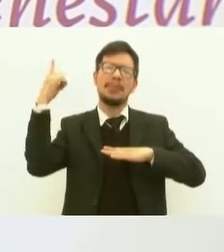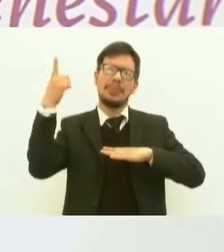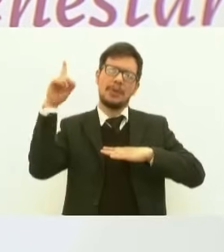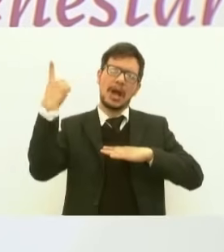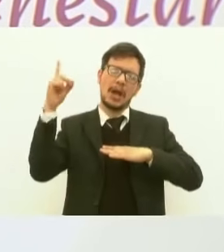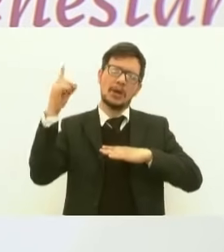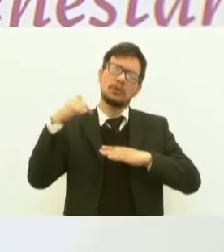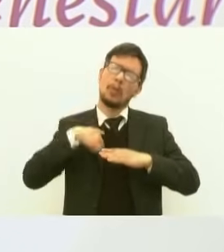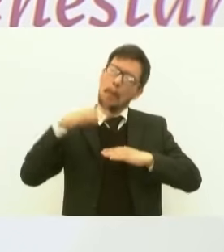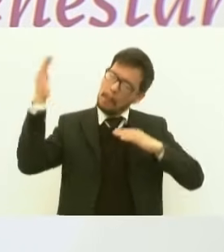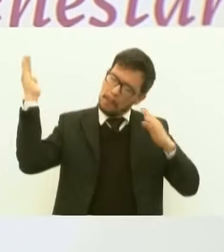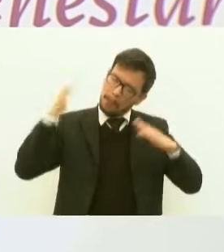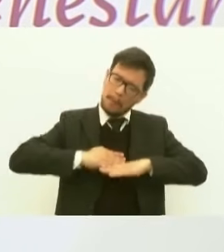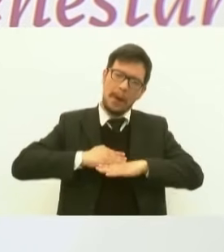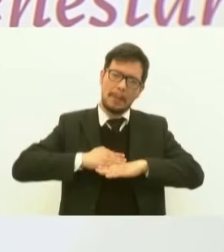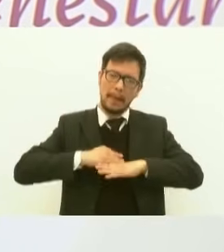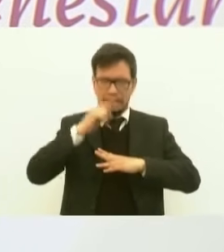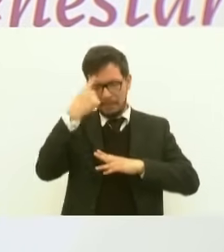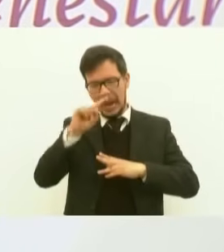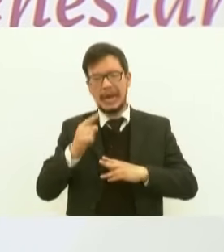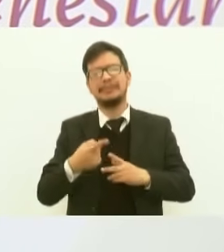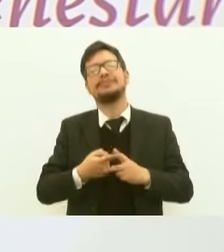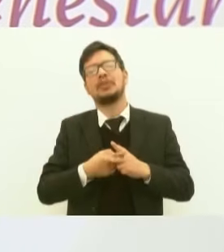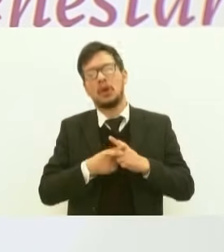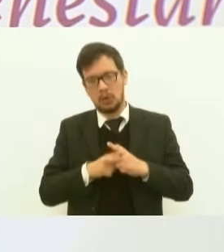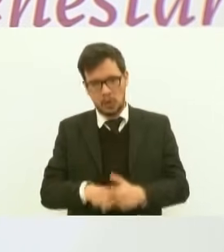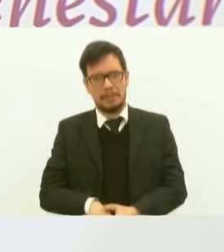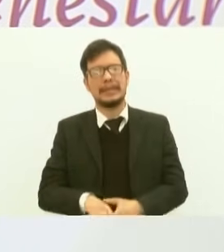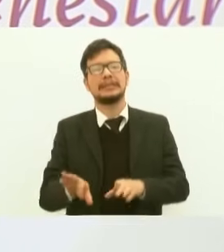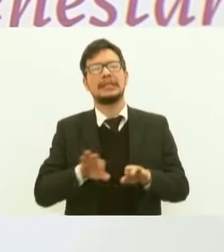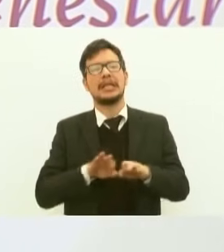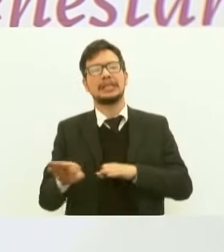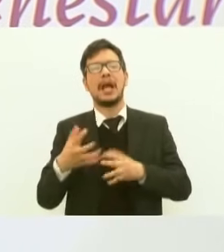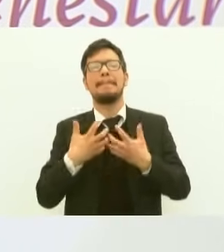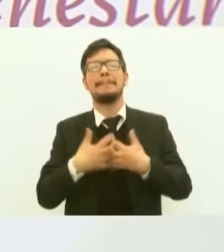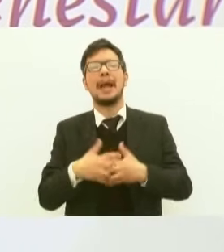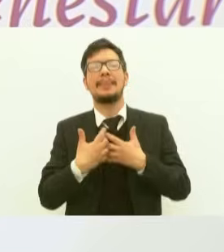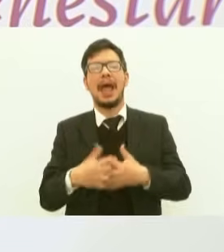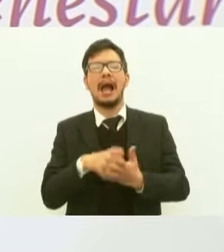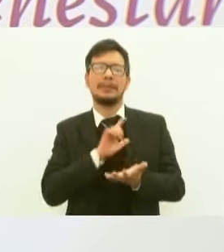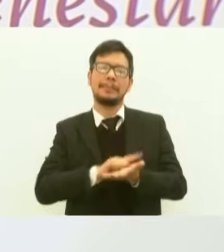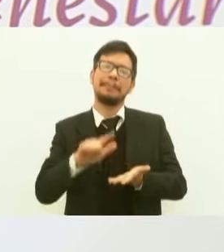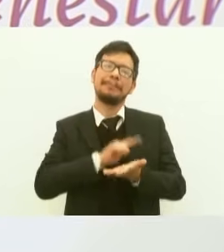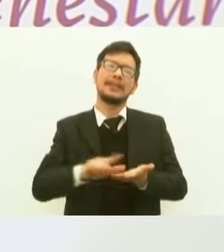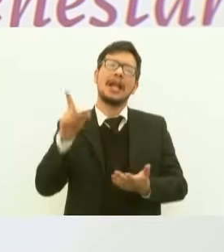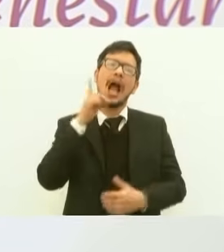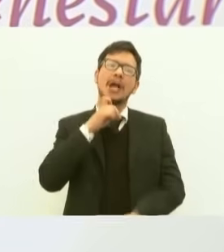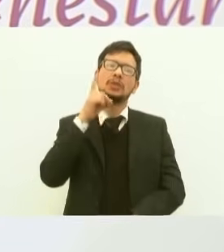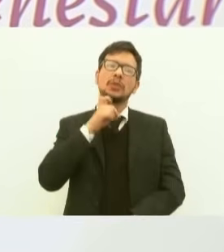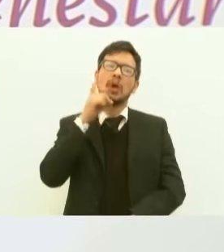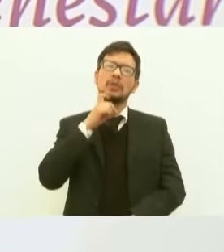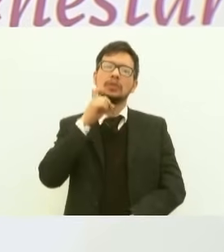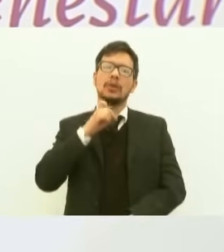Regreso a la inauguración de la potabilizadora.